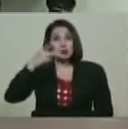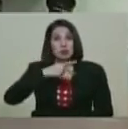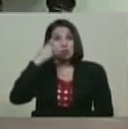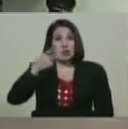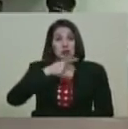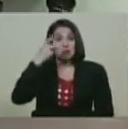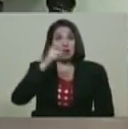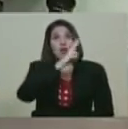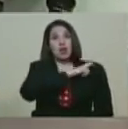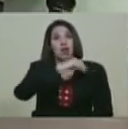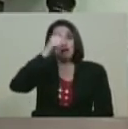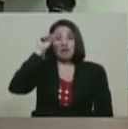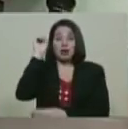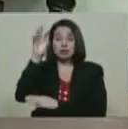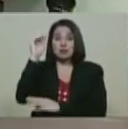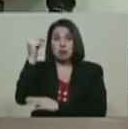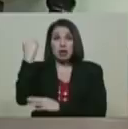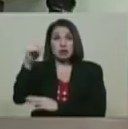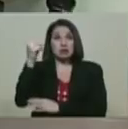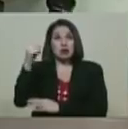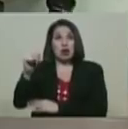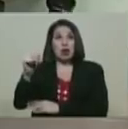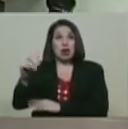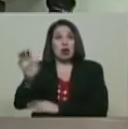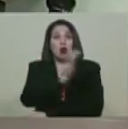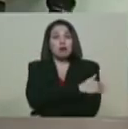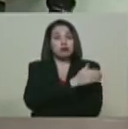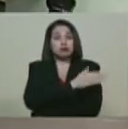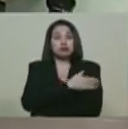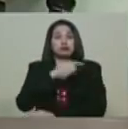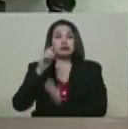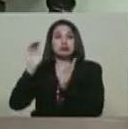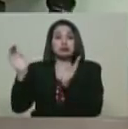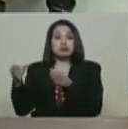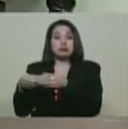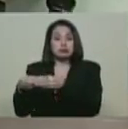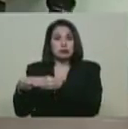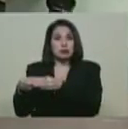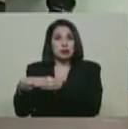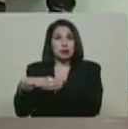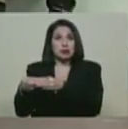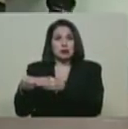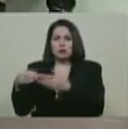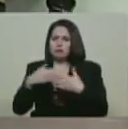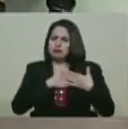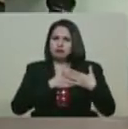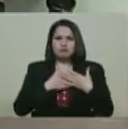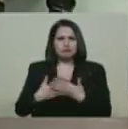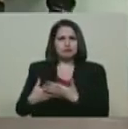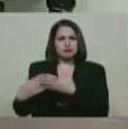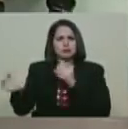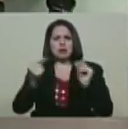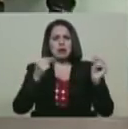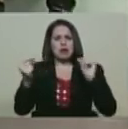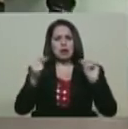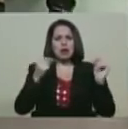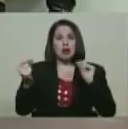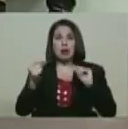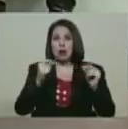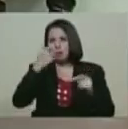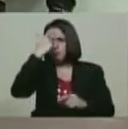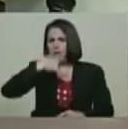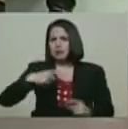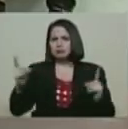y jefe parlamentario de la oposición venezolana y estoy en disposición de conversar